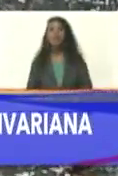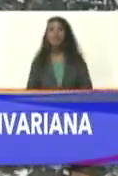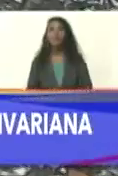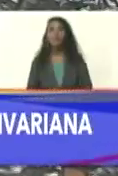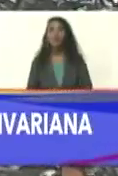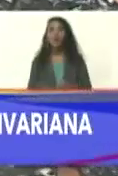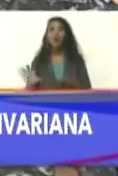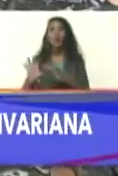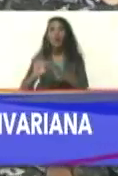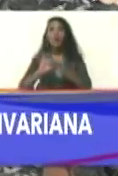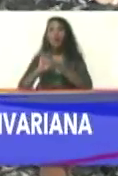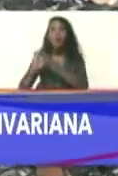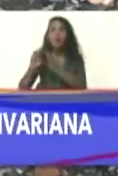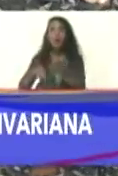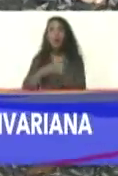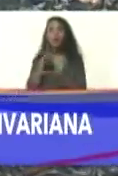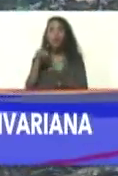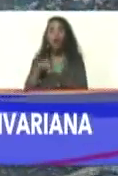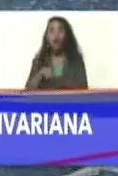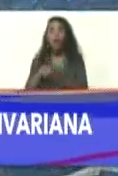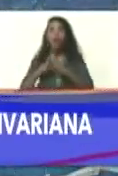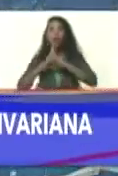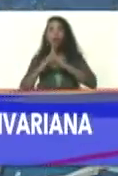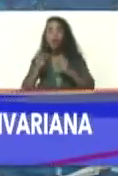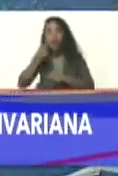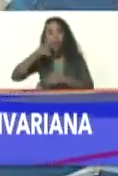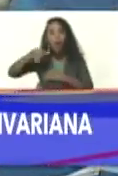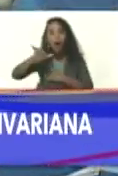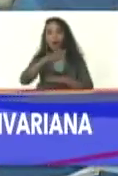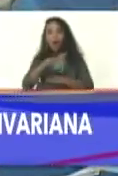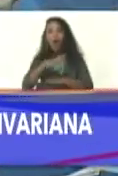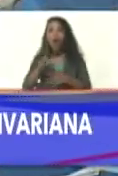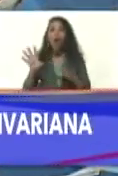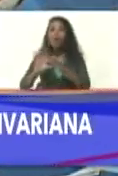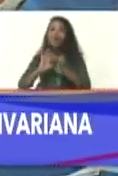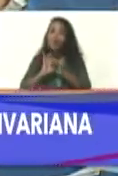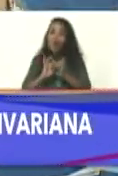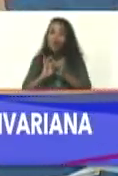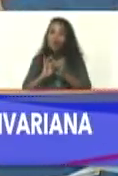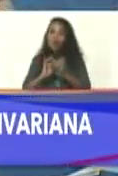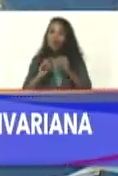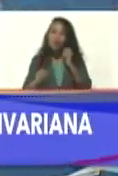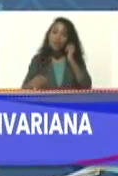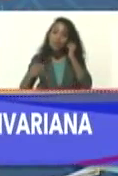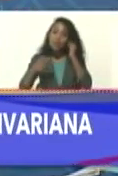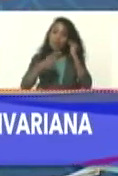La unión nacional de todo el pueblo y la unión